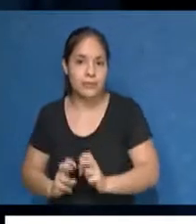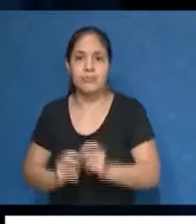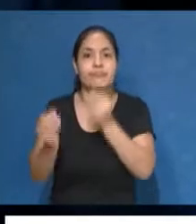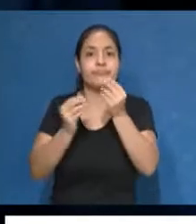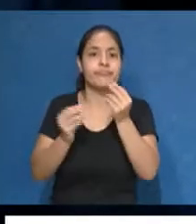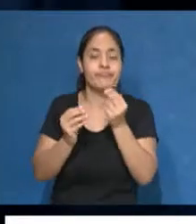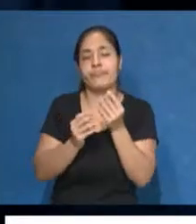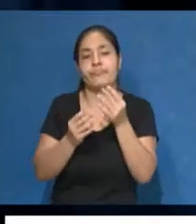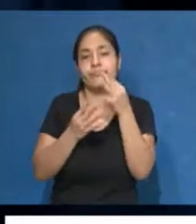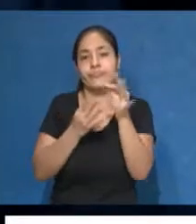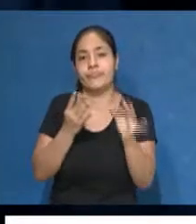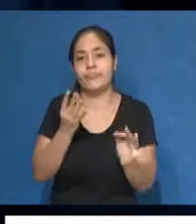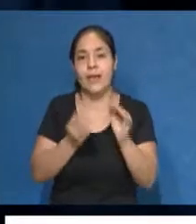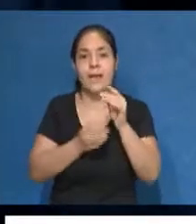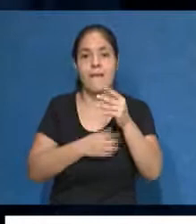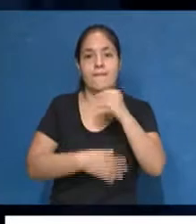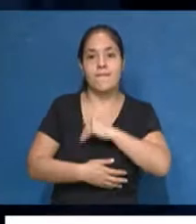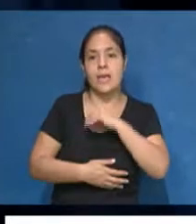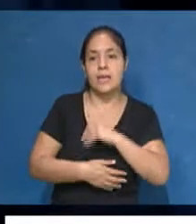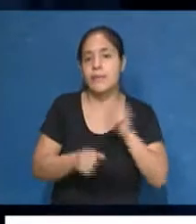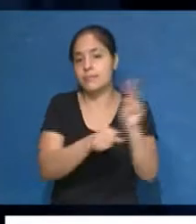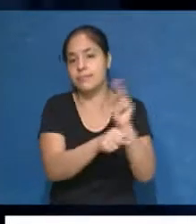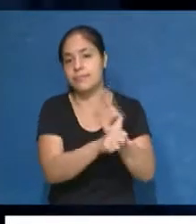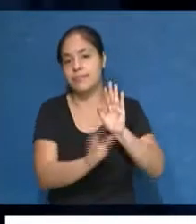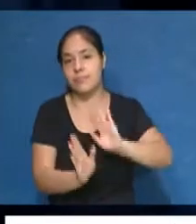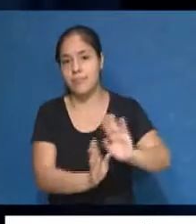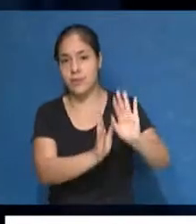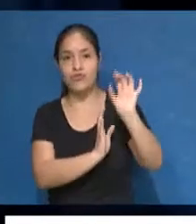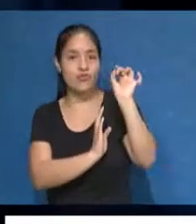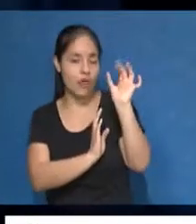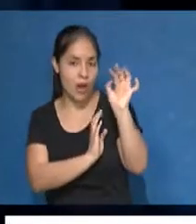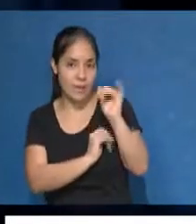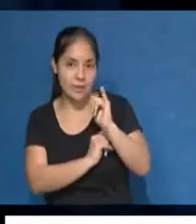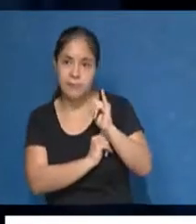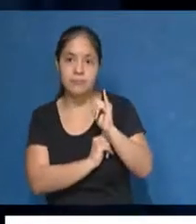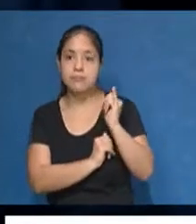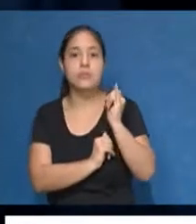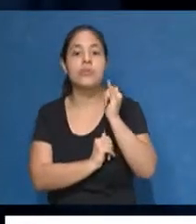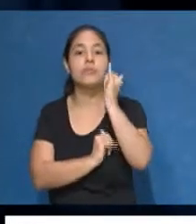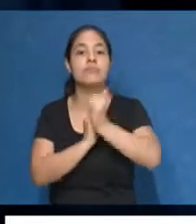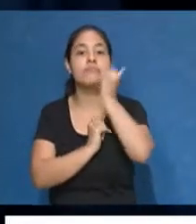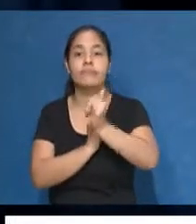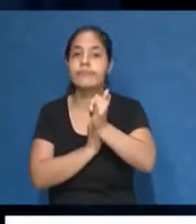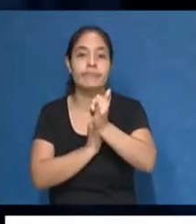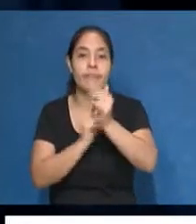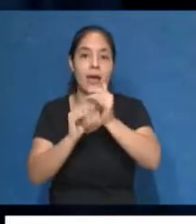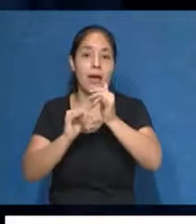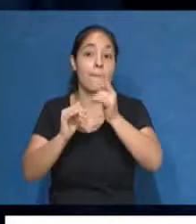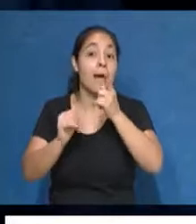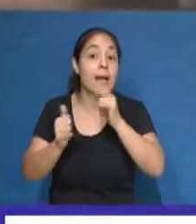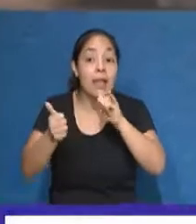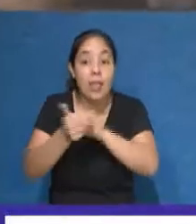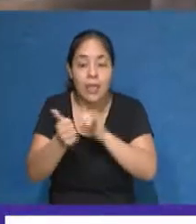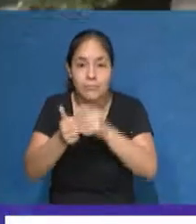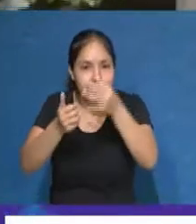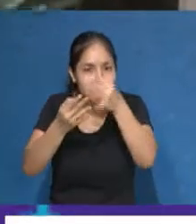que protegiendo a la víctima, presunta víctima, basta con decir que ha existido presuntos hechos y no es necesario definir cuáles. ¿La